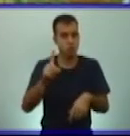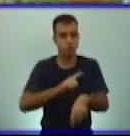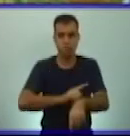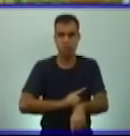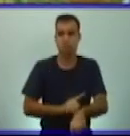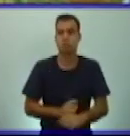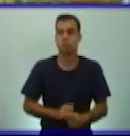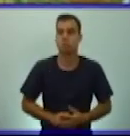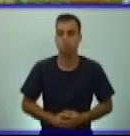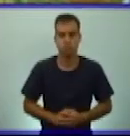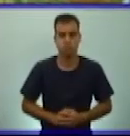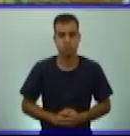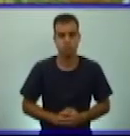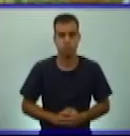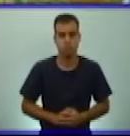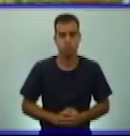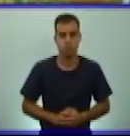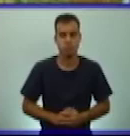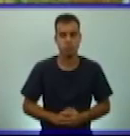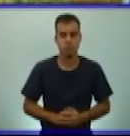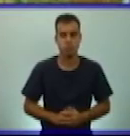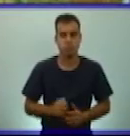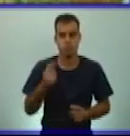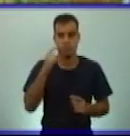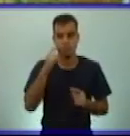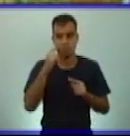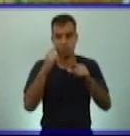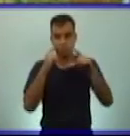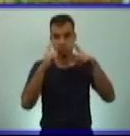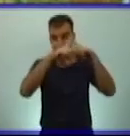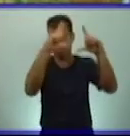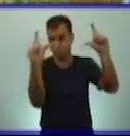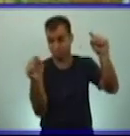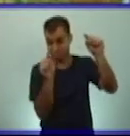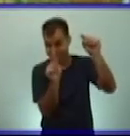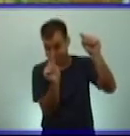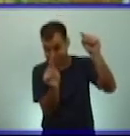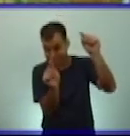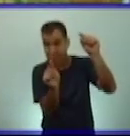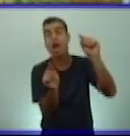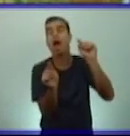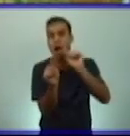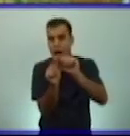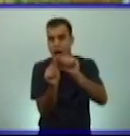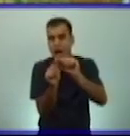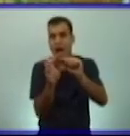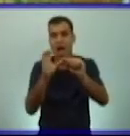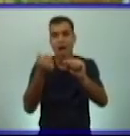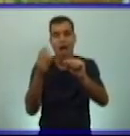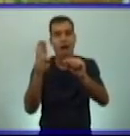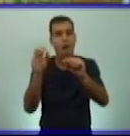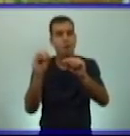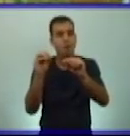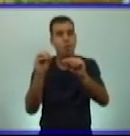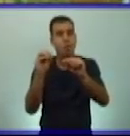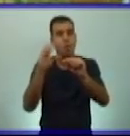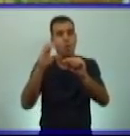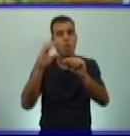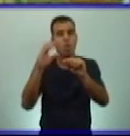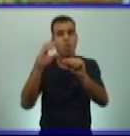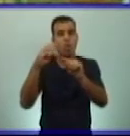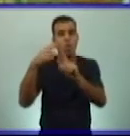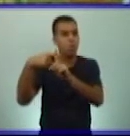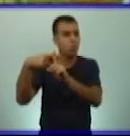El extremo insular austral es la punta del Inglés, cercana a Cabo Cruz, a 19 grados,